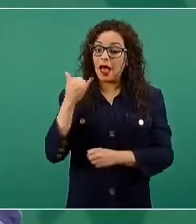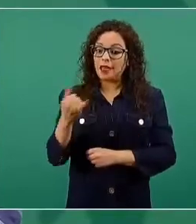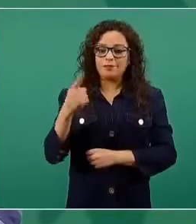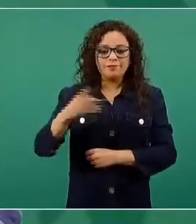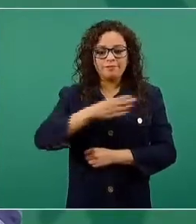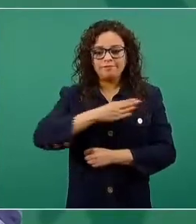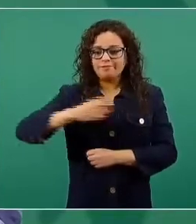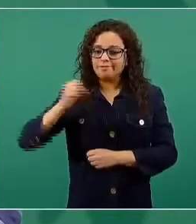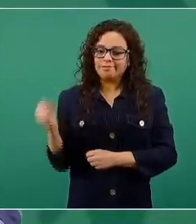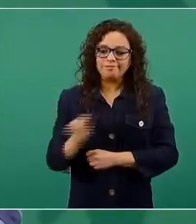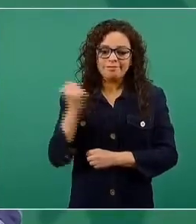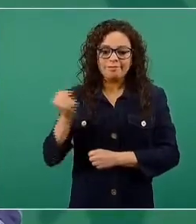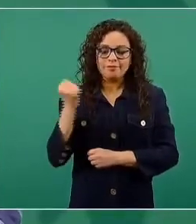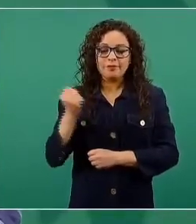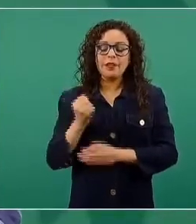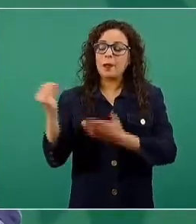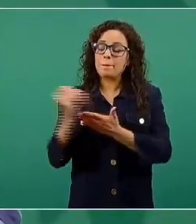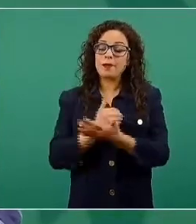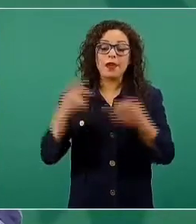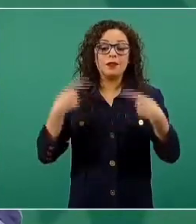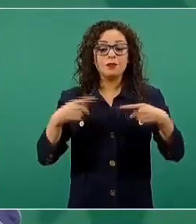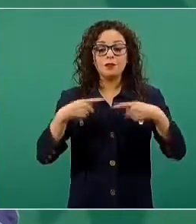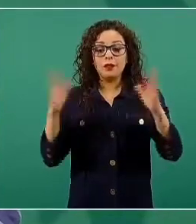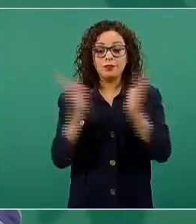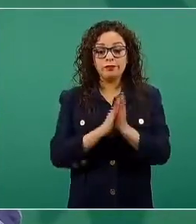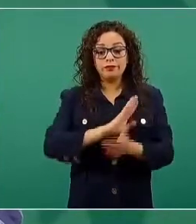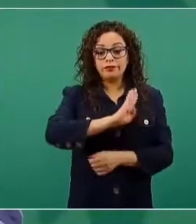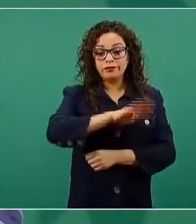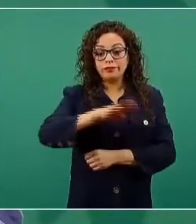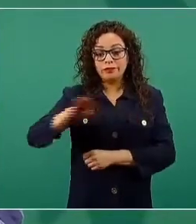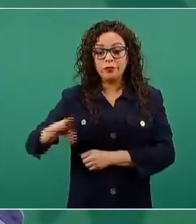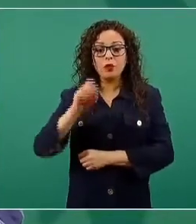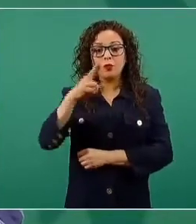afortunadamente, menos personas que pierden la vida por el COVID-19.